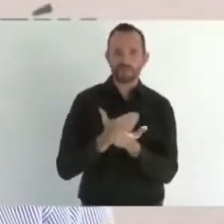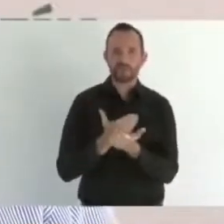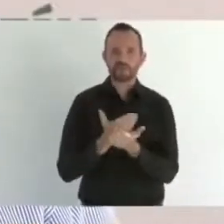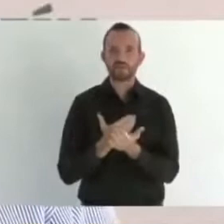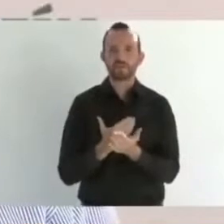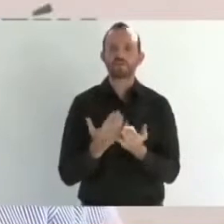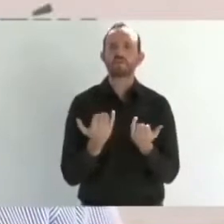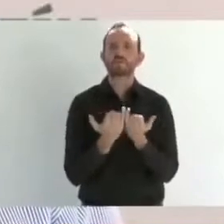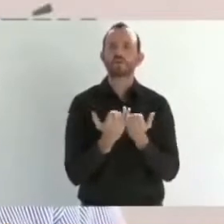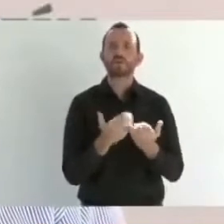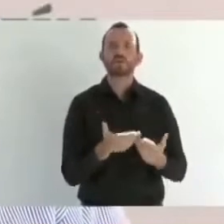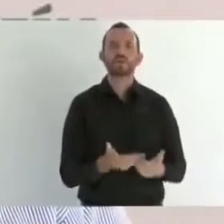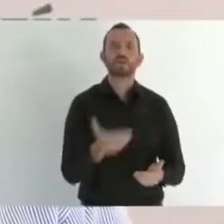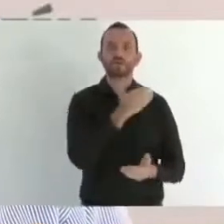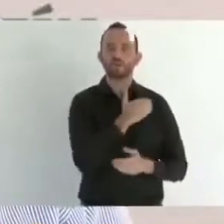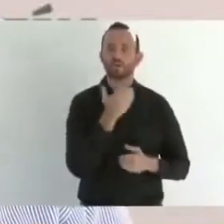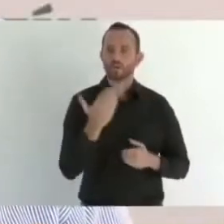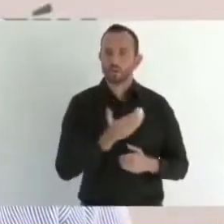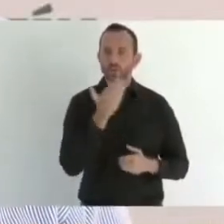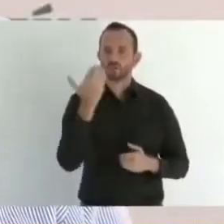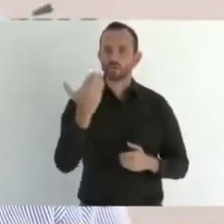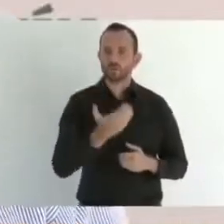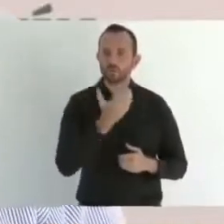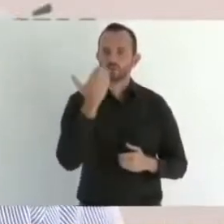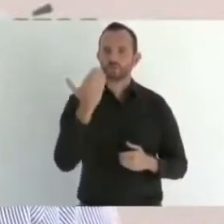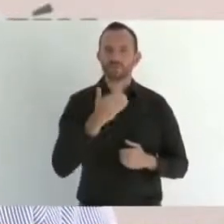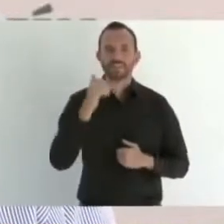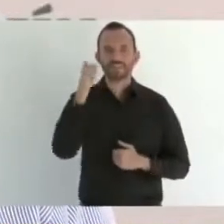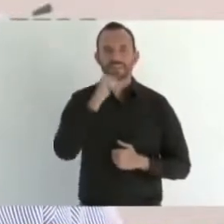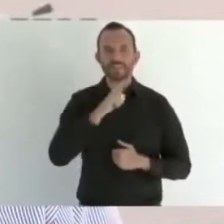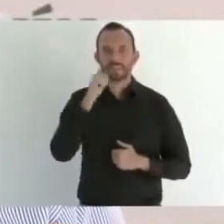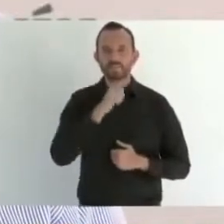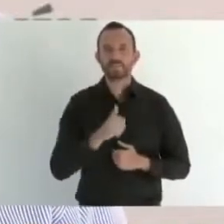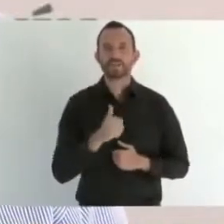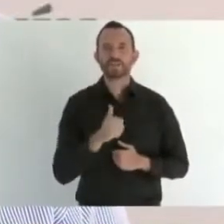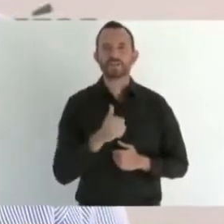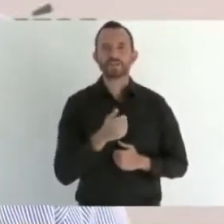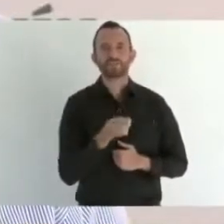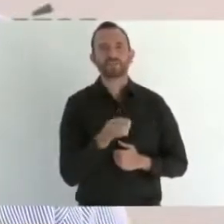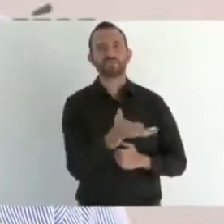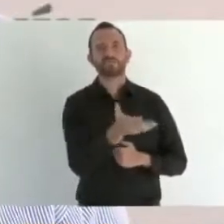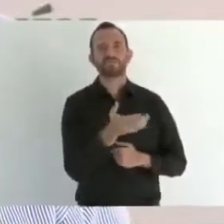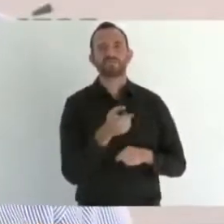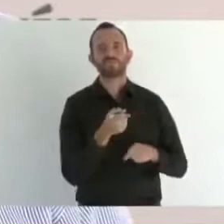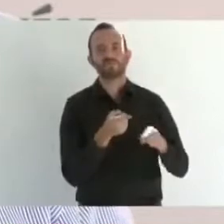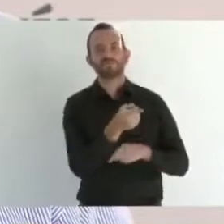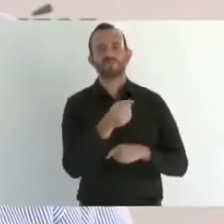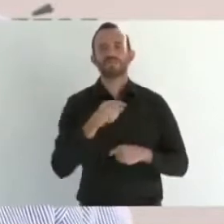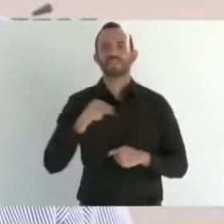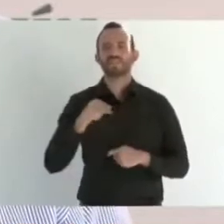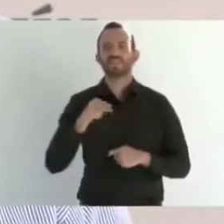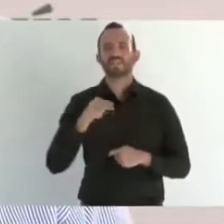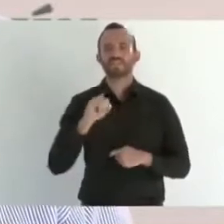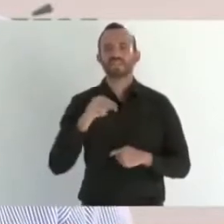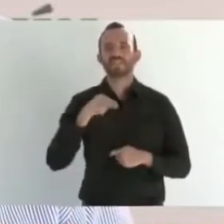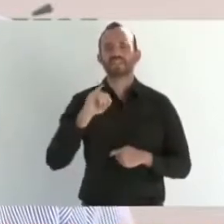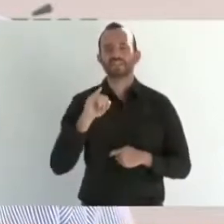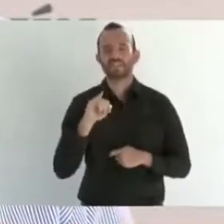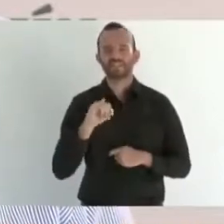que solo les llamaban ninis de manera despectiva